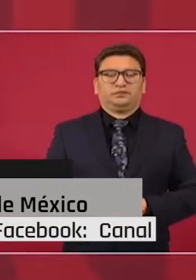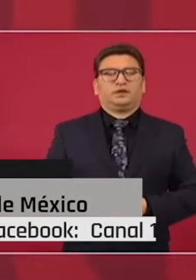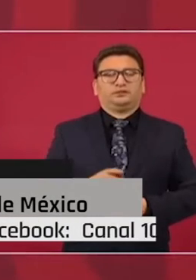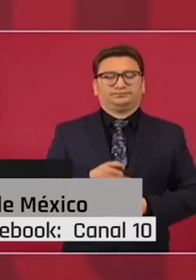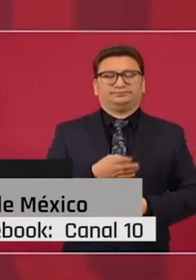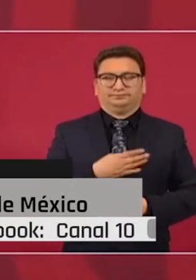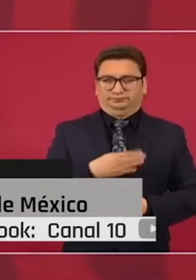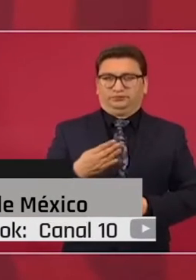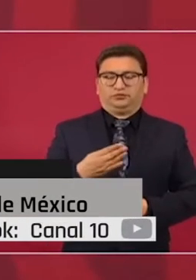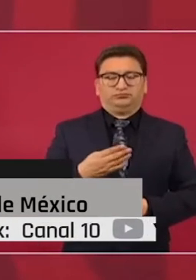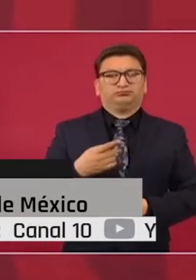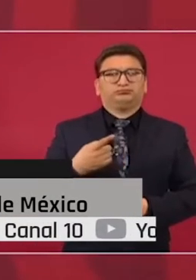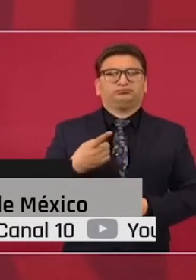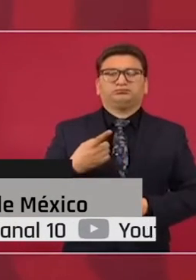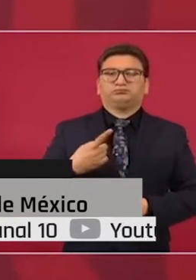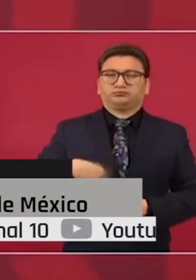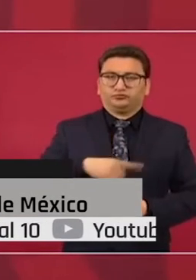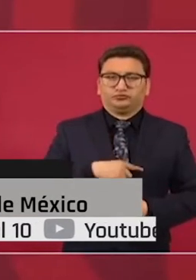llevando a cabo